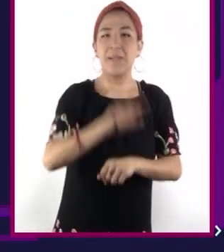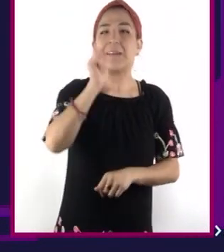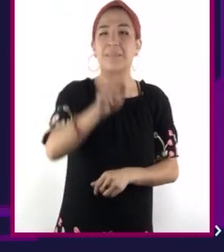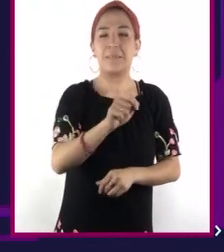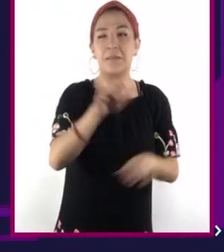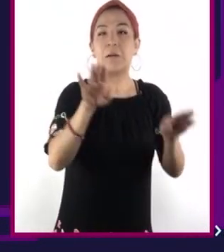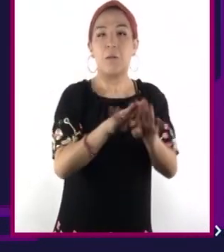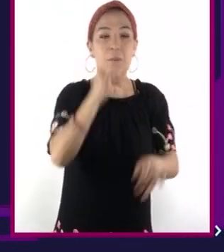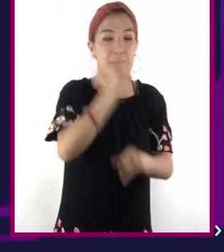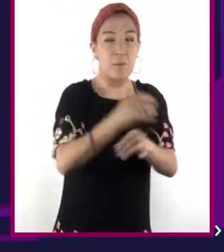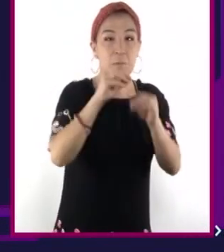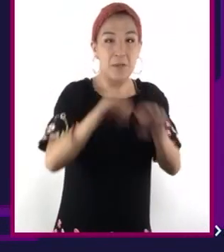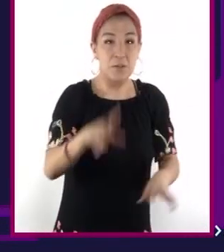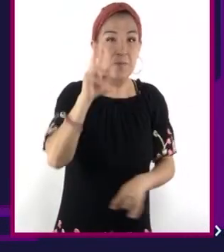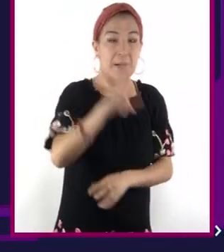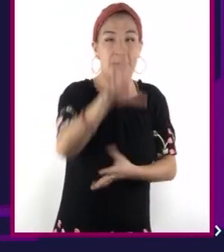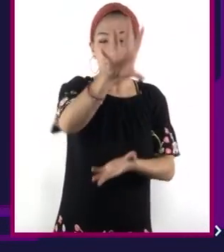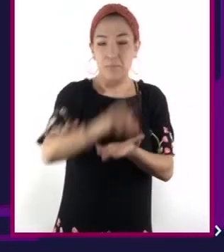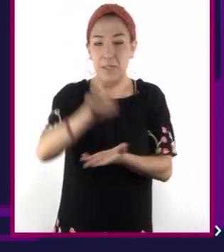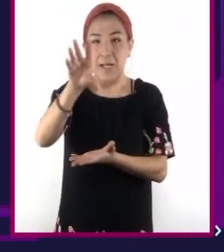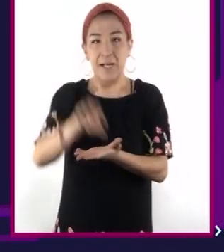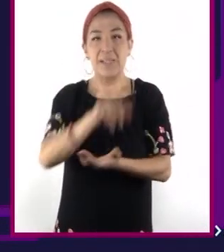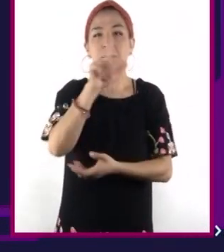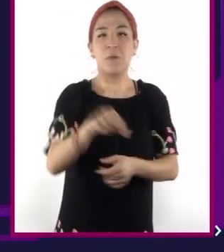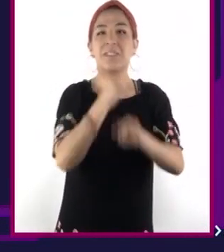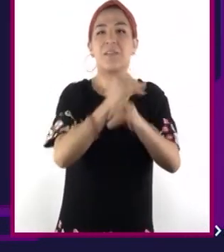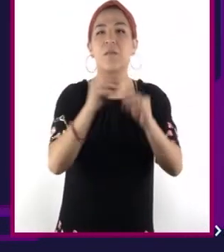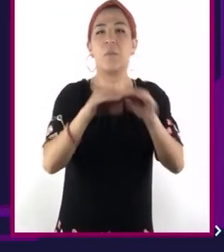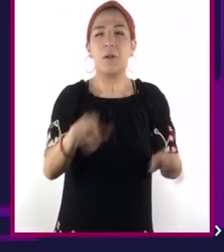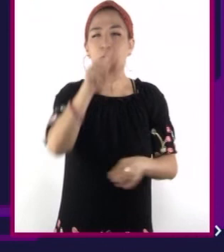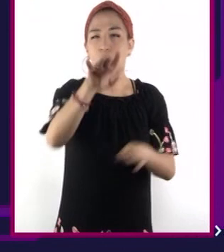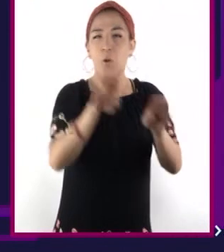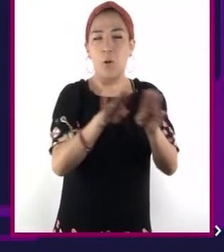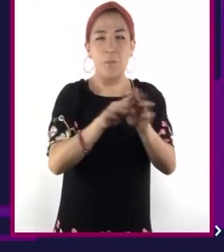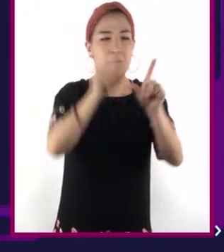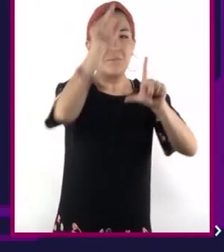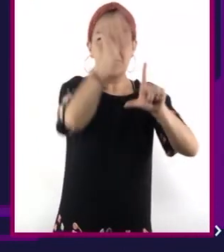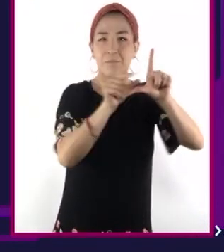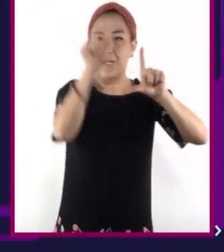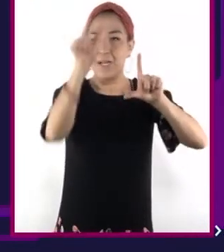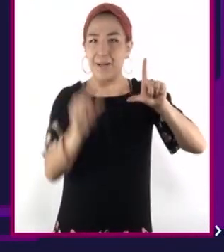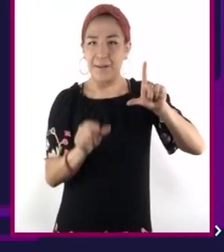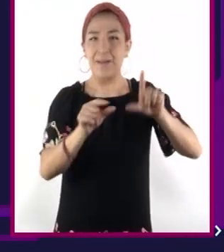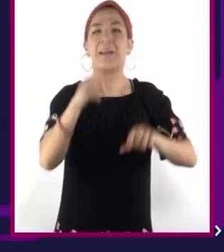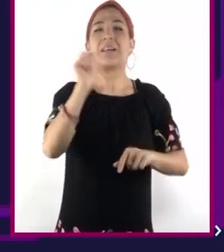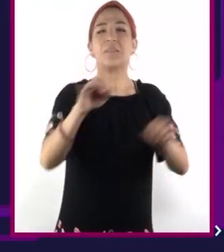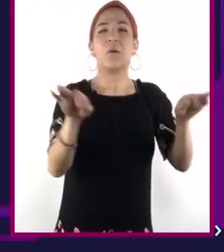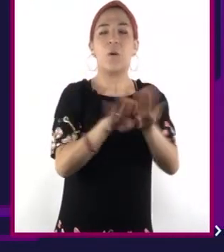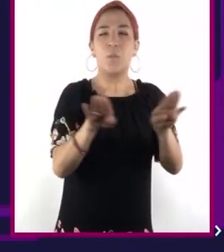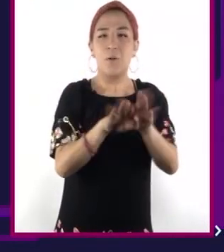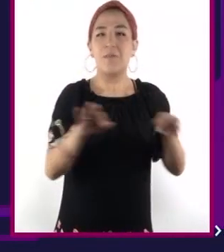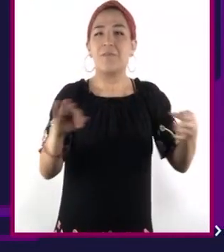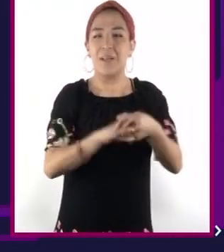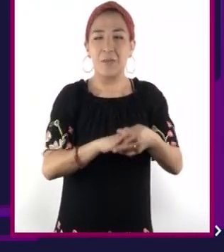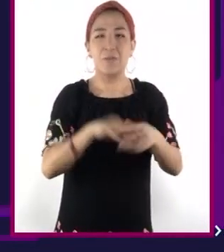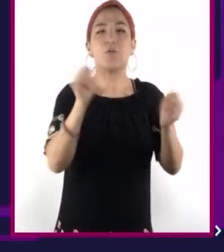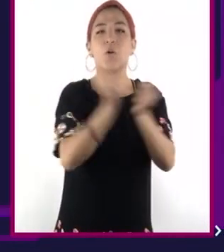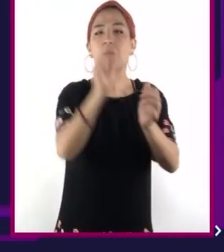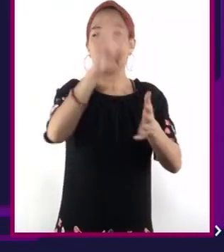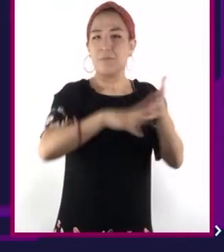recolectar, registrar y leer datos en histogramas, polígonos de frecuencias y gráficos de